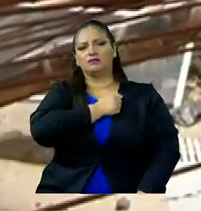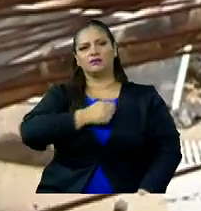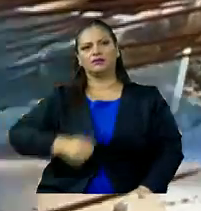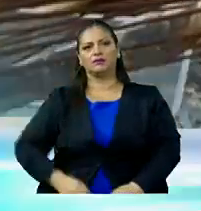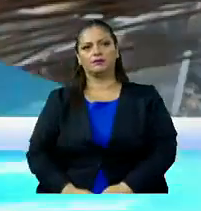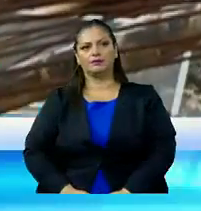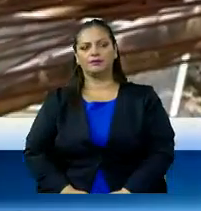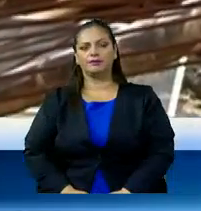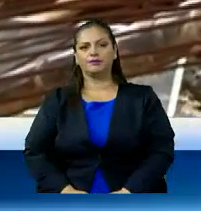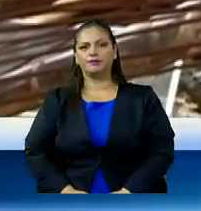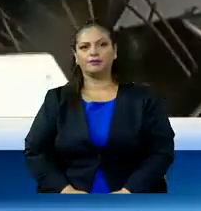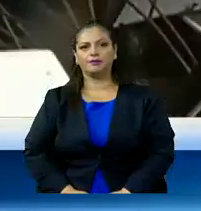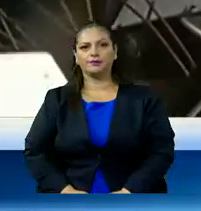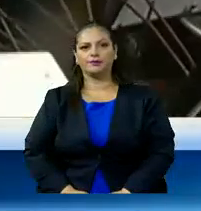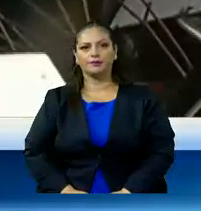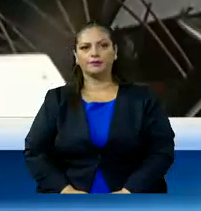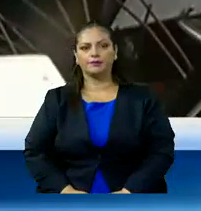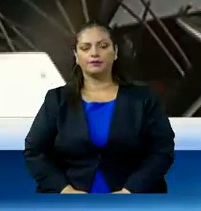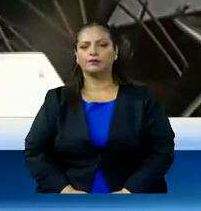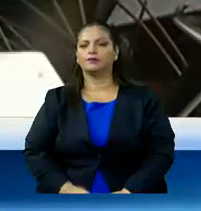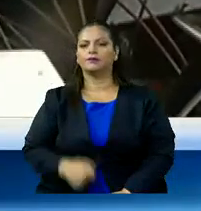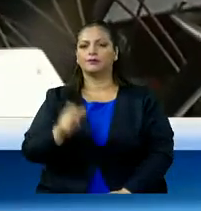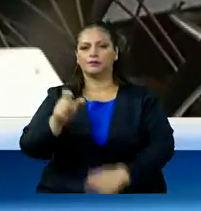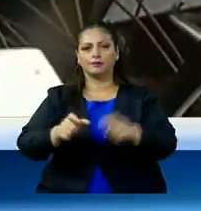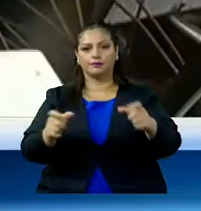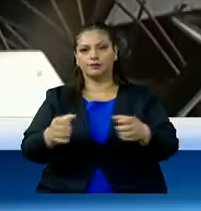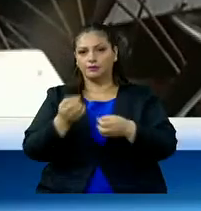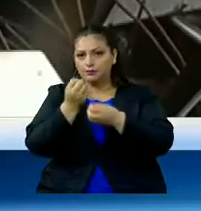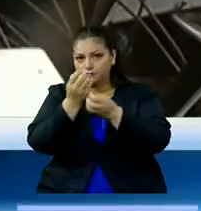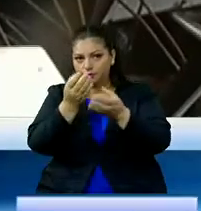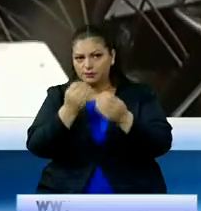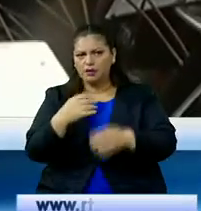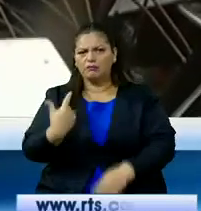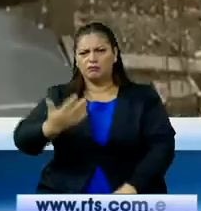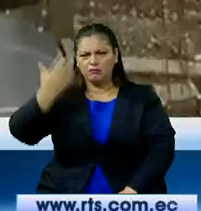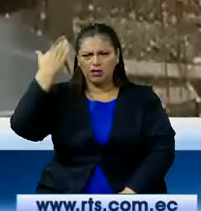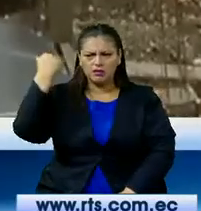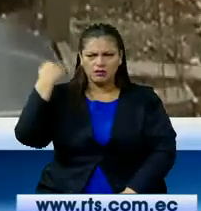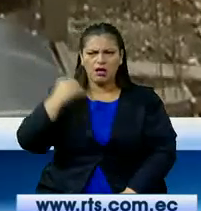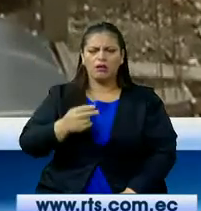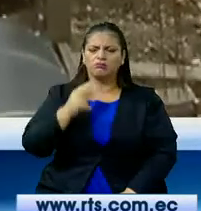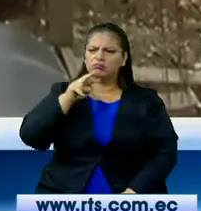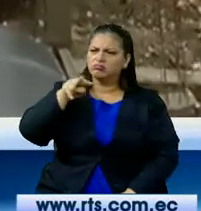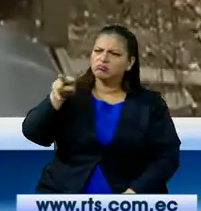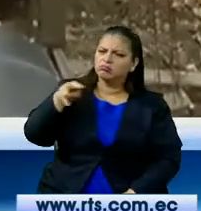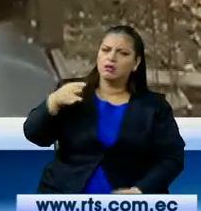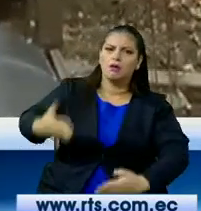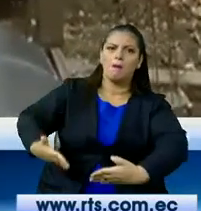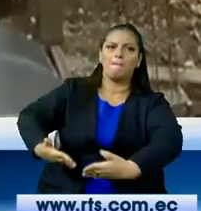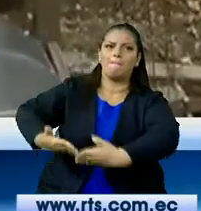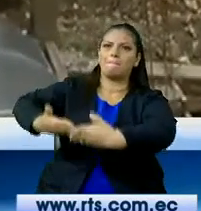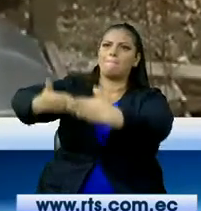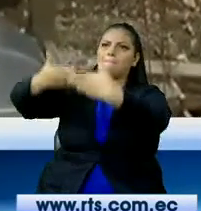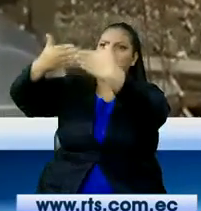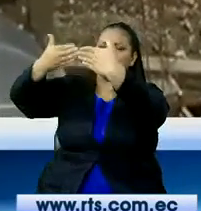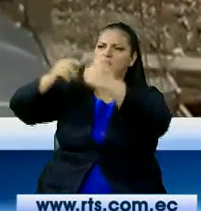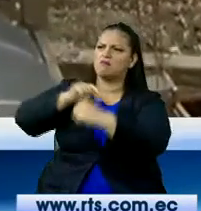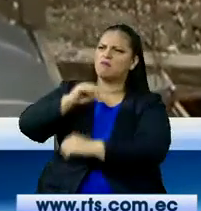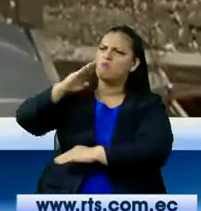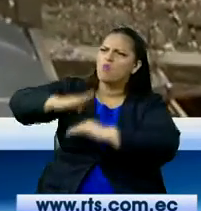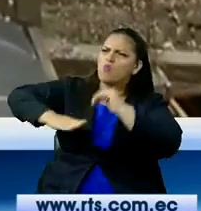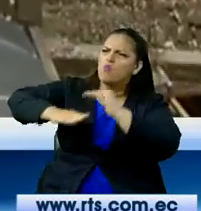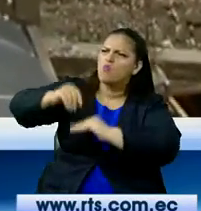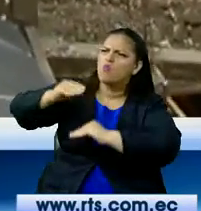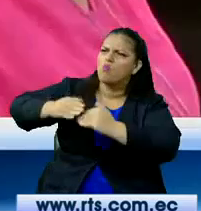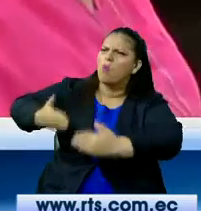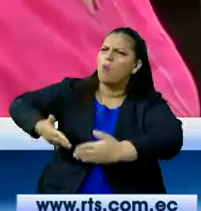del edificio indican que aunque tiempo atrás detectaron que la pared habría sido mal construida, esta